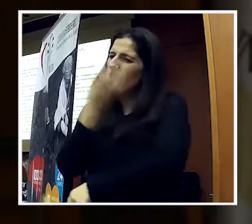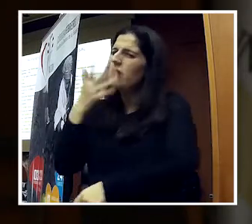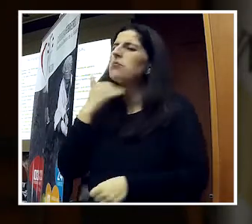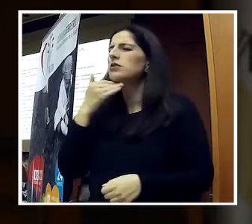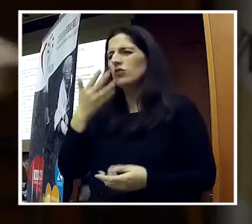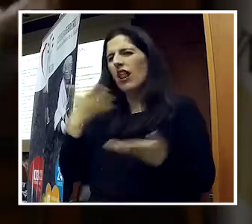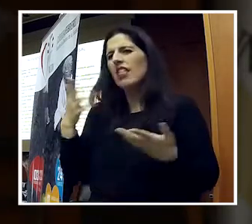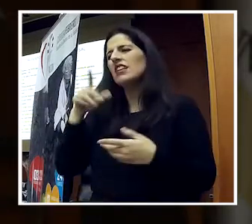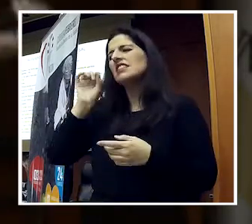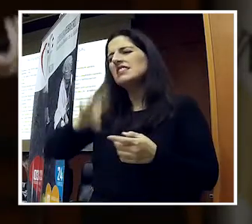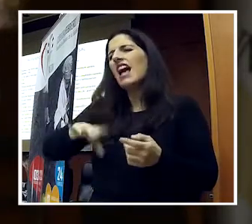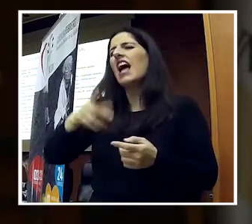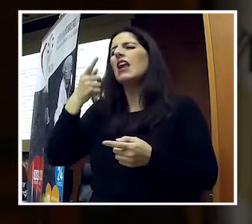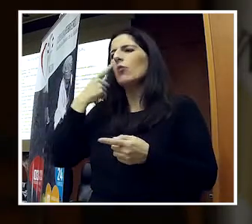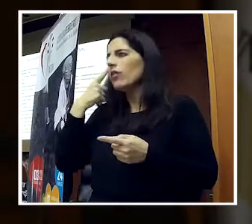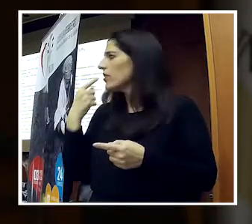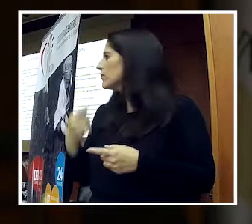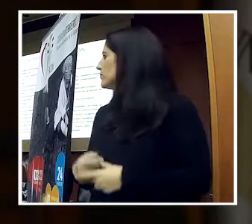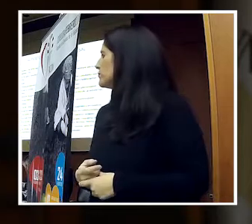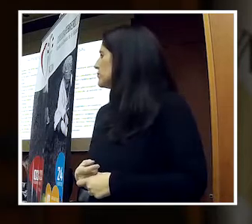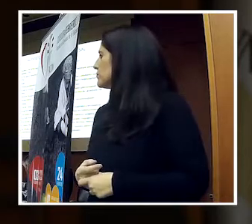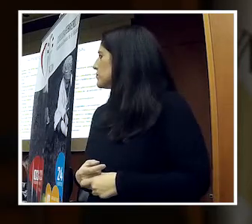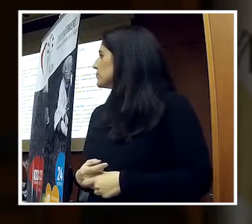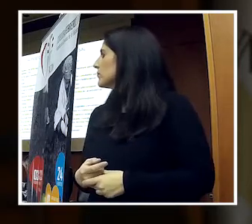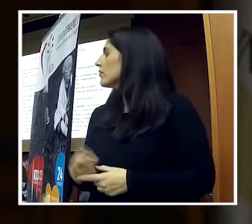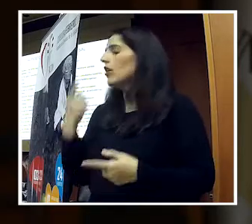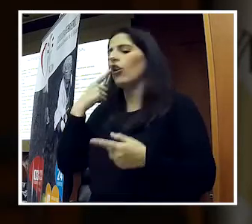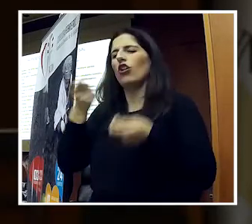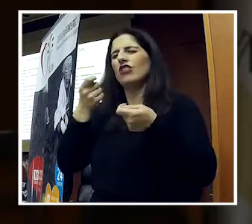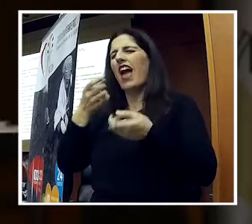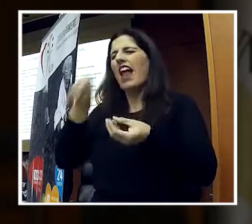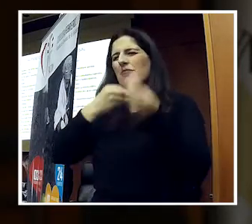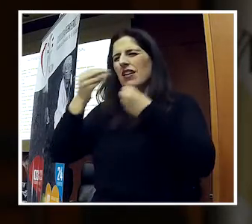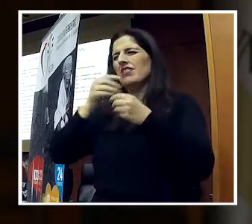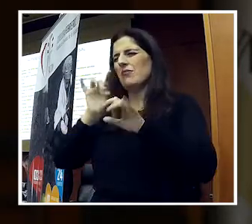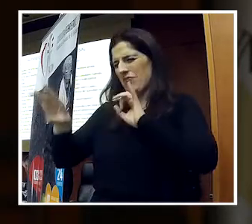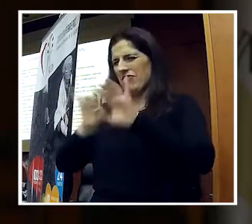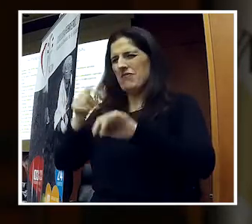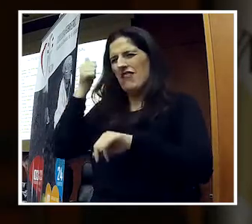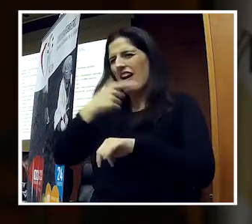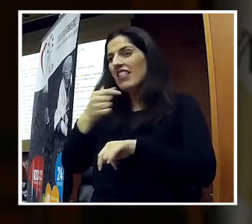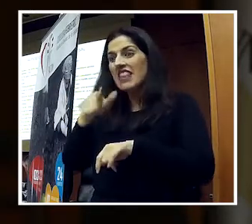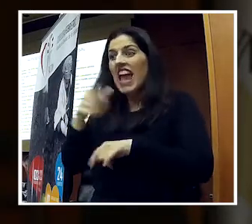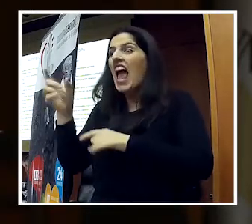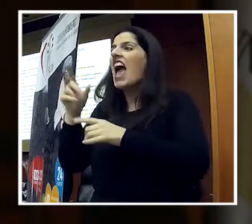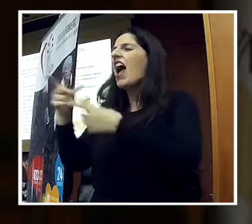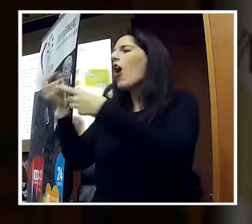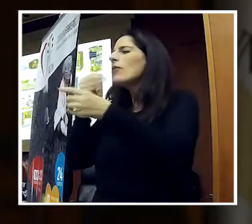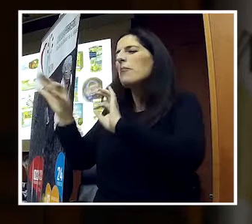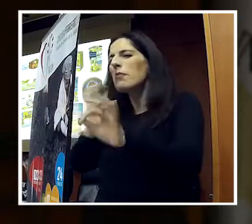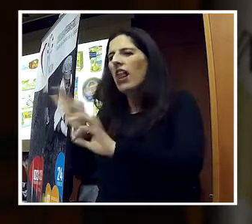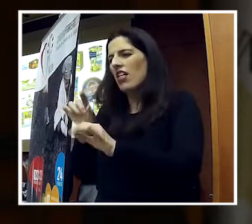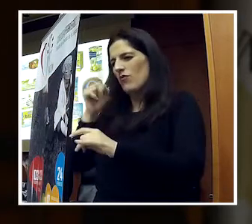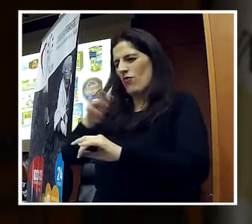la sal que consumimos está en estos alimentos. Vamos a intentar limitarlo porque eso es el porcentaje más elevado de la sal que podemos llegar